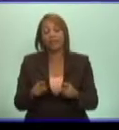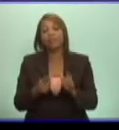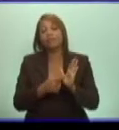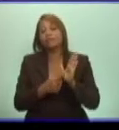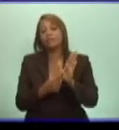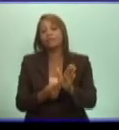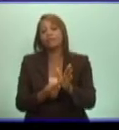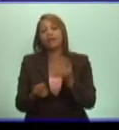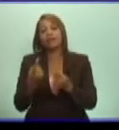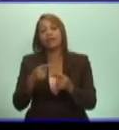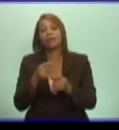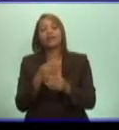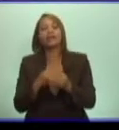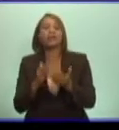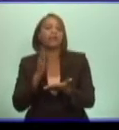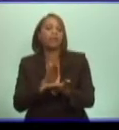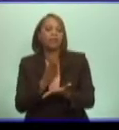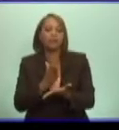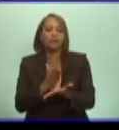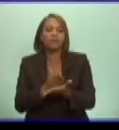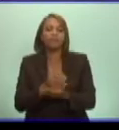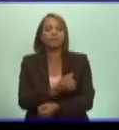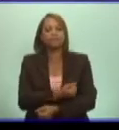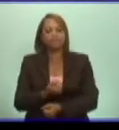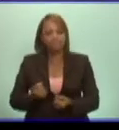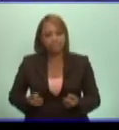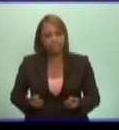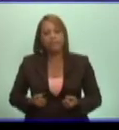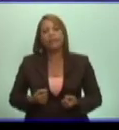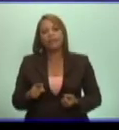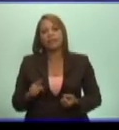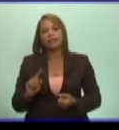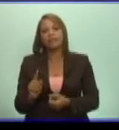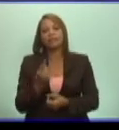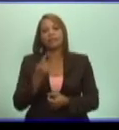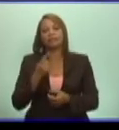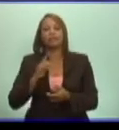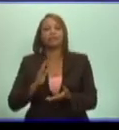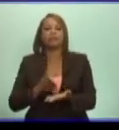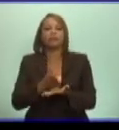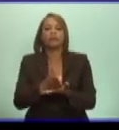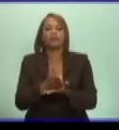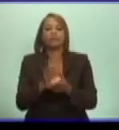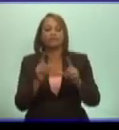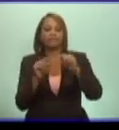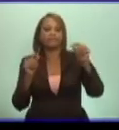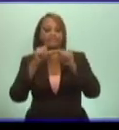que el magisterio es tan hermoso como sacrificado y que, como toda virtud, solo tiene un camino, el de la entrega.